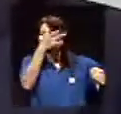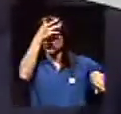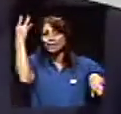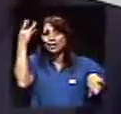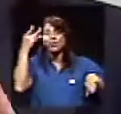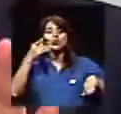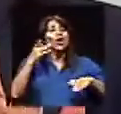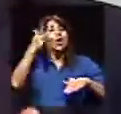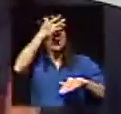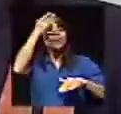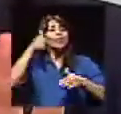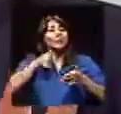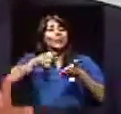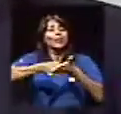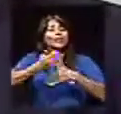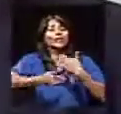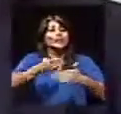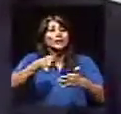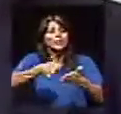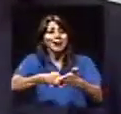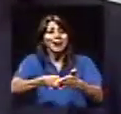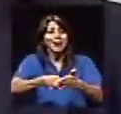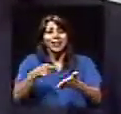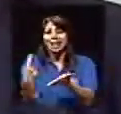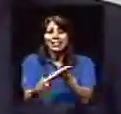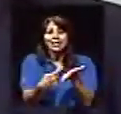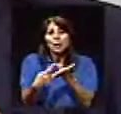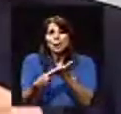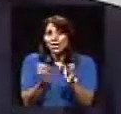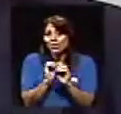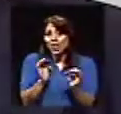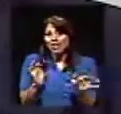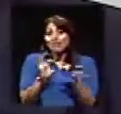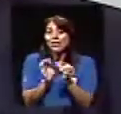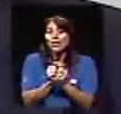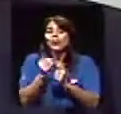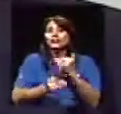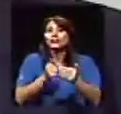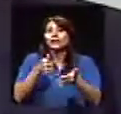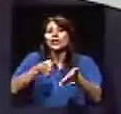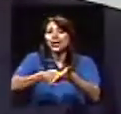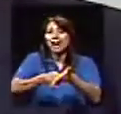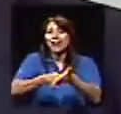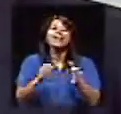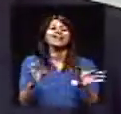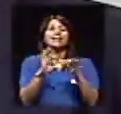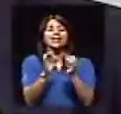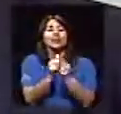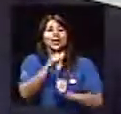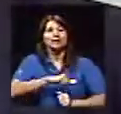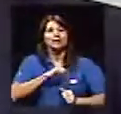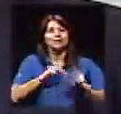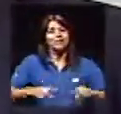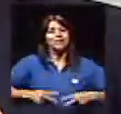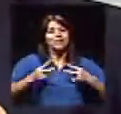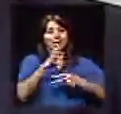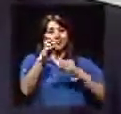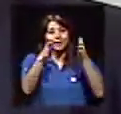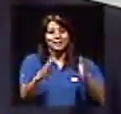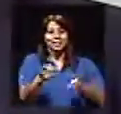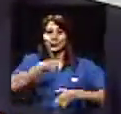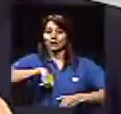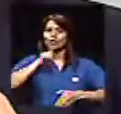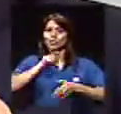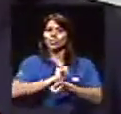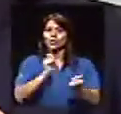proceso electoral. No es un comentario que tenga nada que ver con un proceso electoral, sino con una actitud de vida de los costarricenses. Debemos de convertirnos en un país mucho